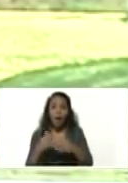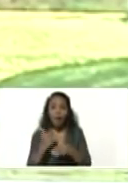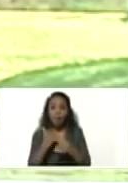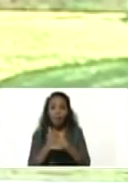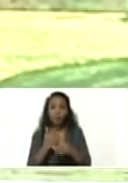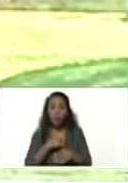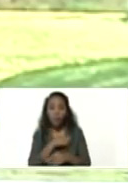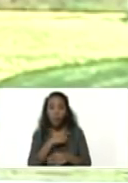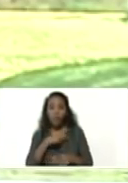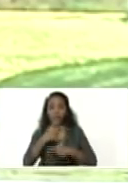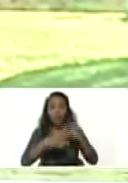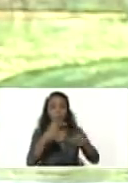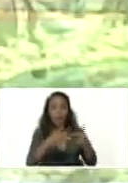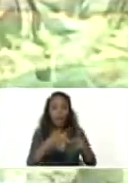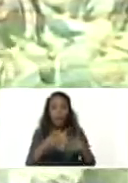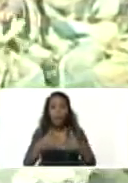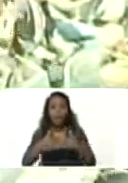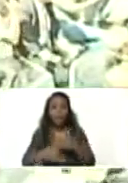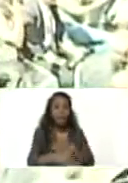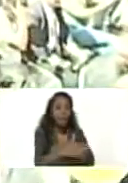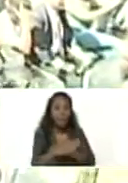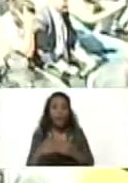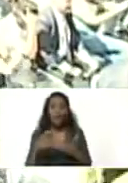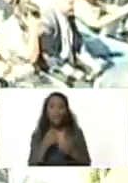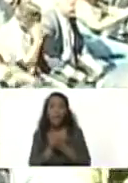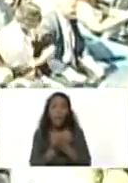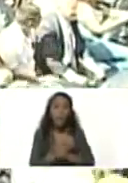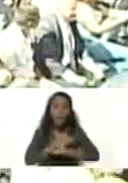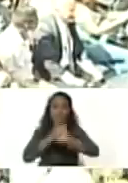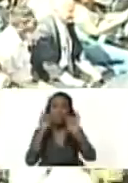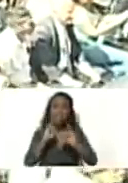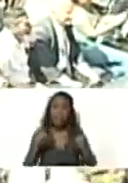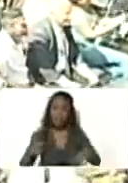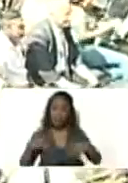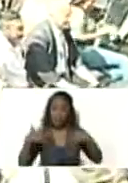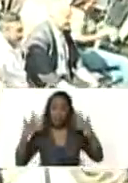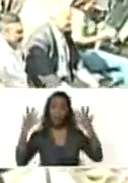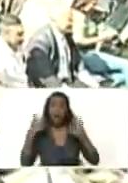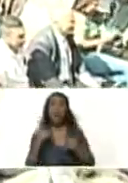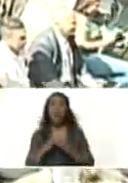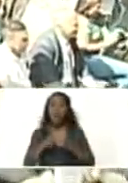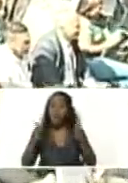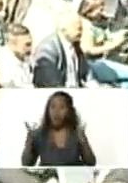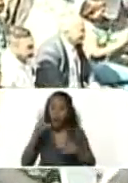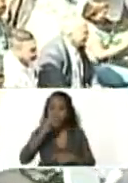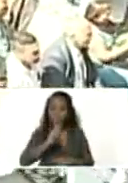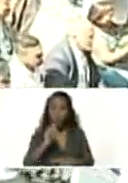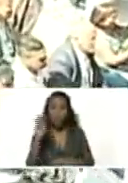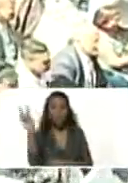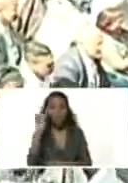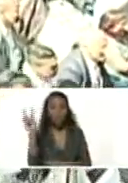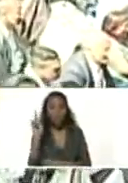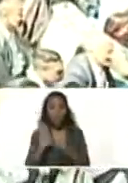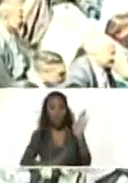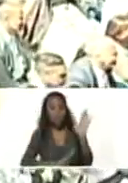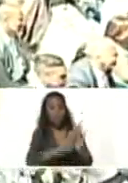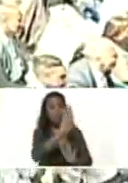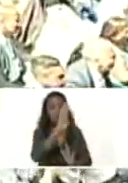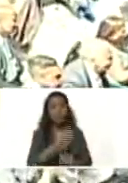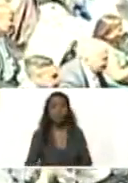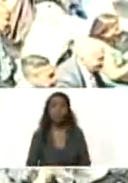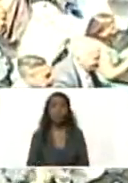de progreso, de prosperidad, de amor, de felicidad. Va a ser un gran año para Venezuela. Este